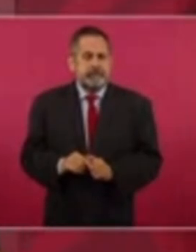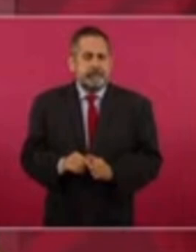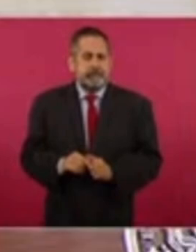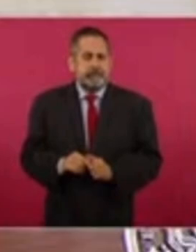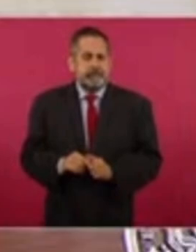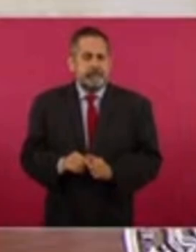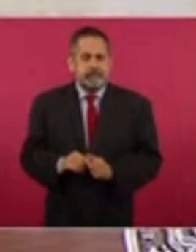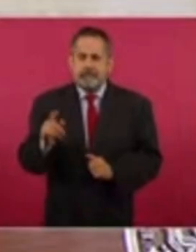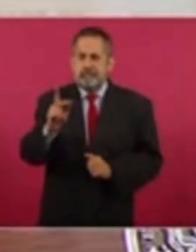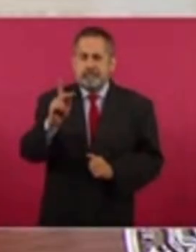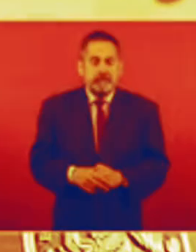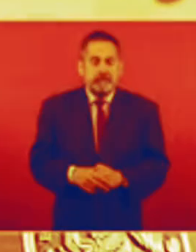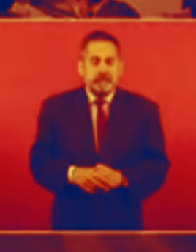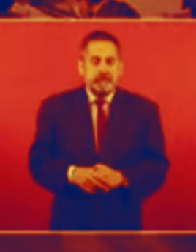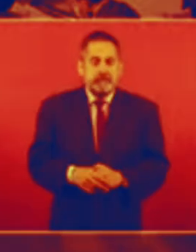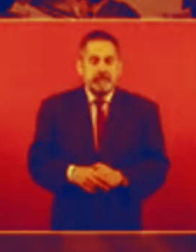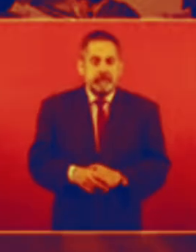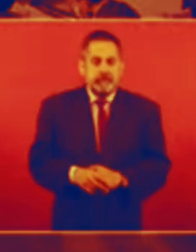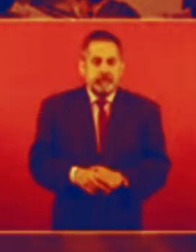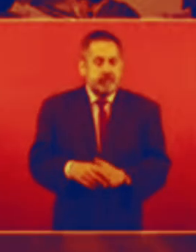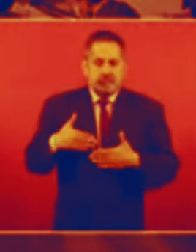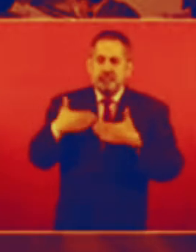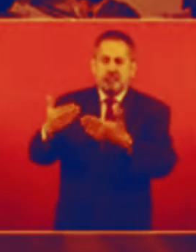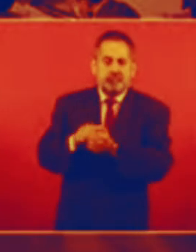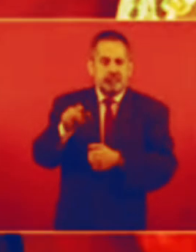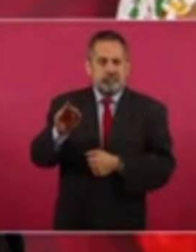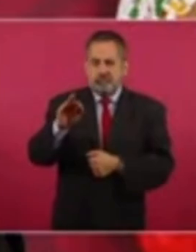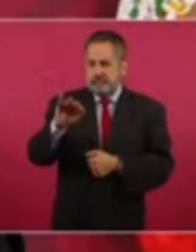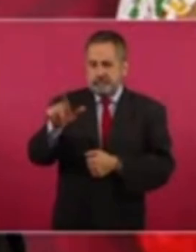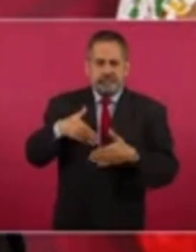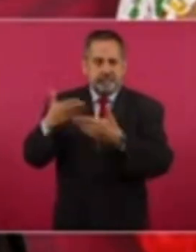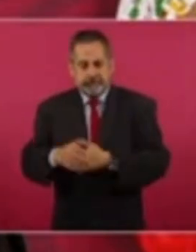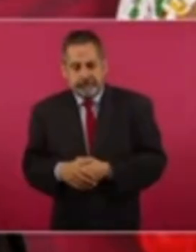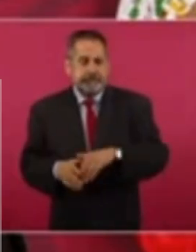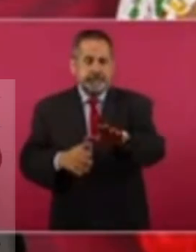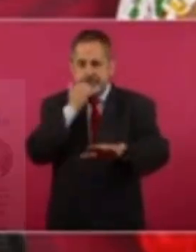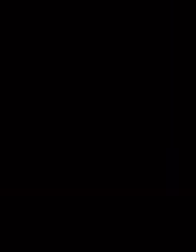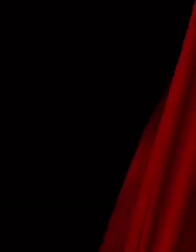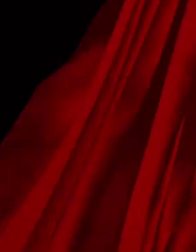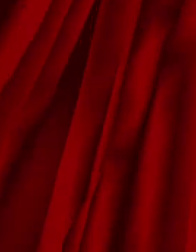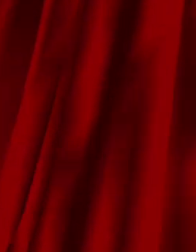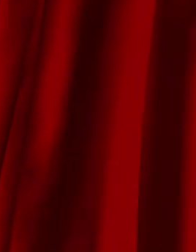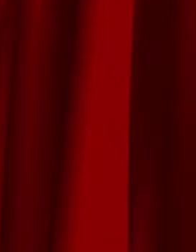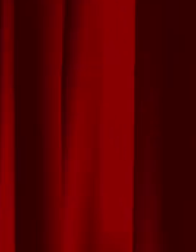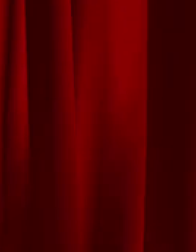al Poder Judicial. Yo le tengo confianza al fiscal. Ya nos vamos.